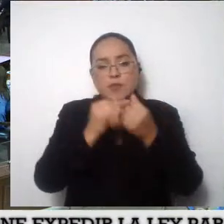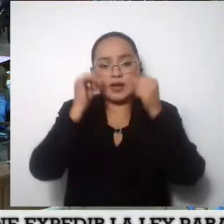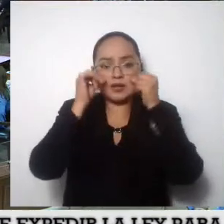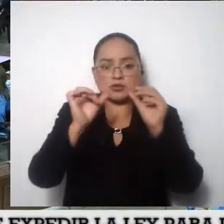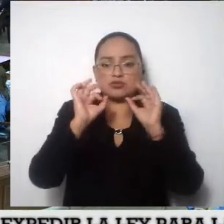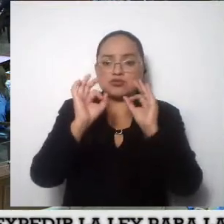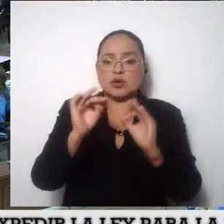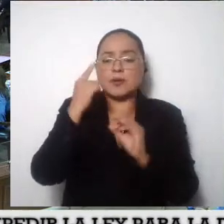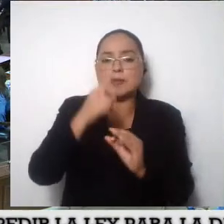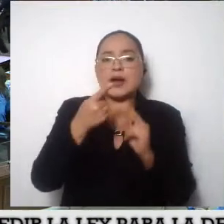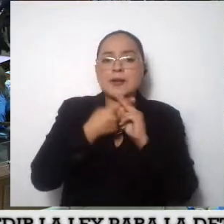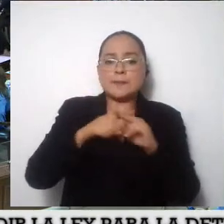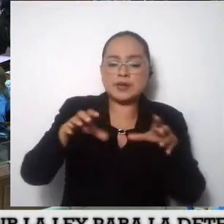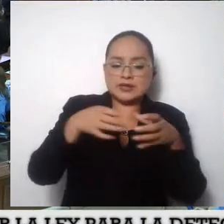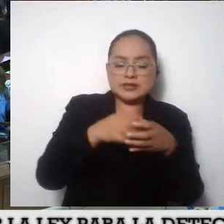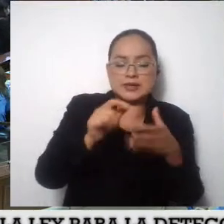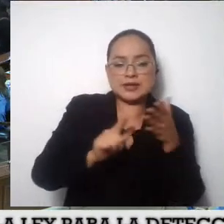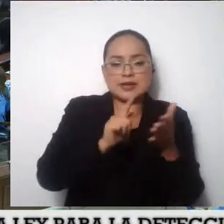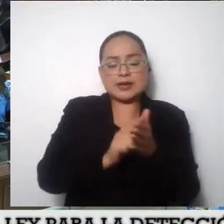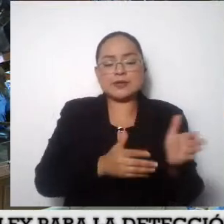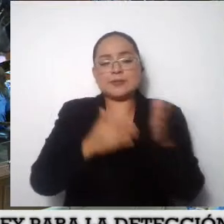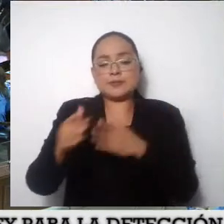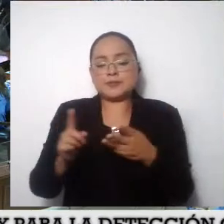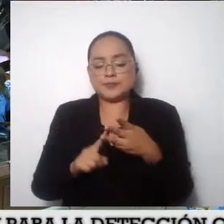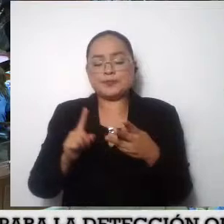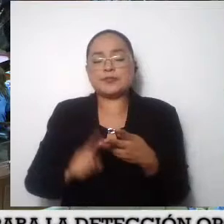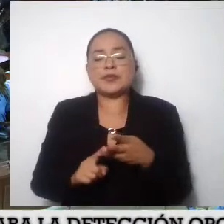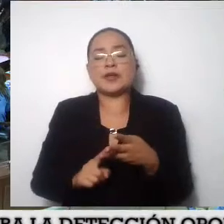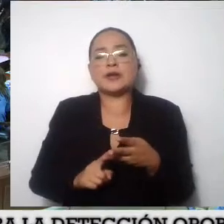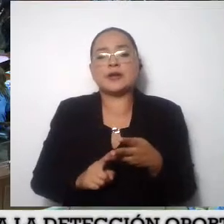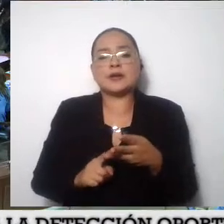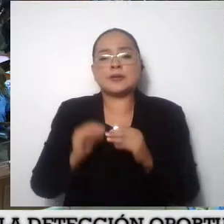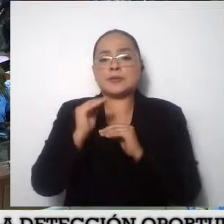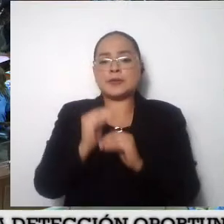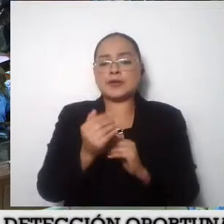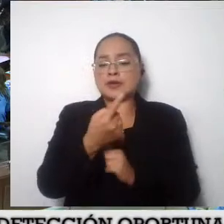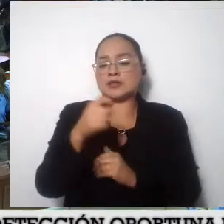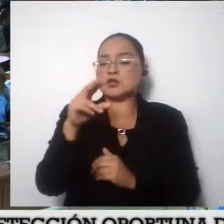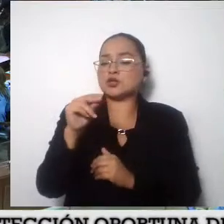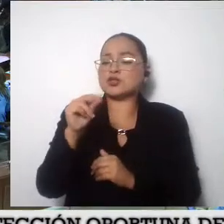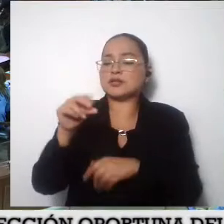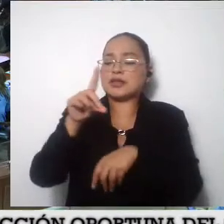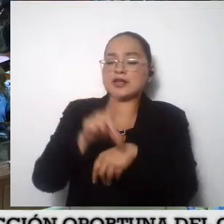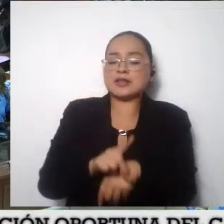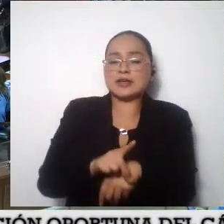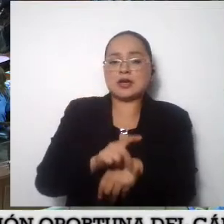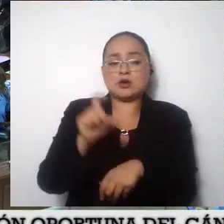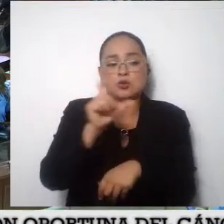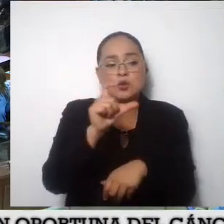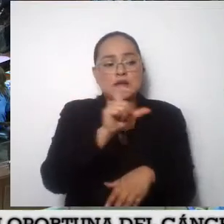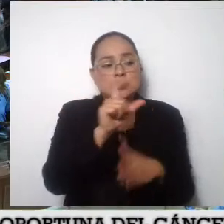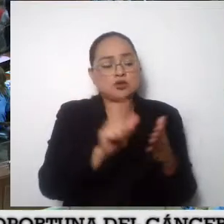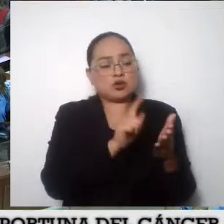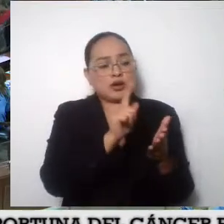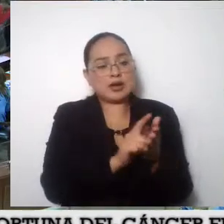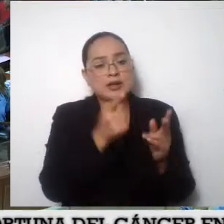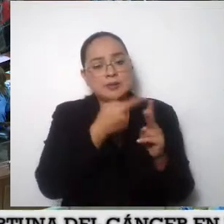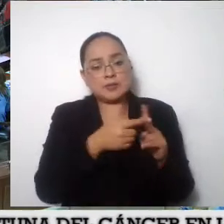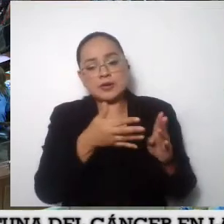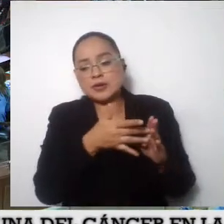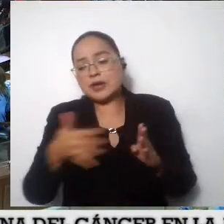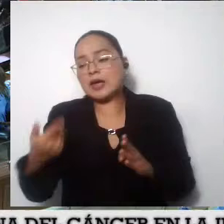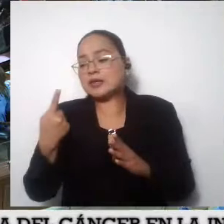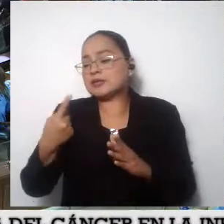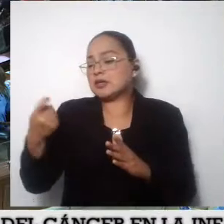de este ordenamiento. Artículo tercero. En un plazo de 180 días contados a partir de la entrada en vigor de la presente ley,